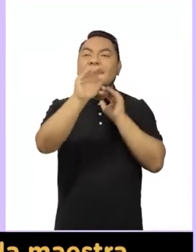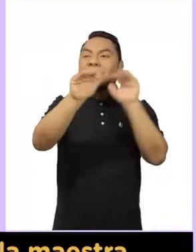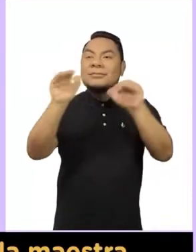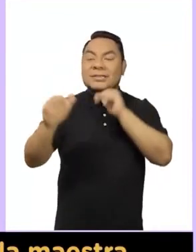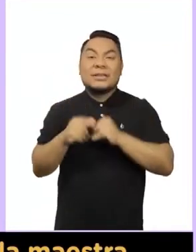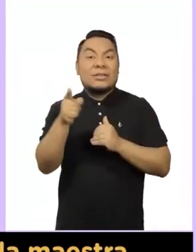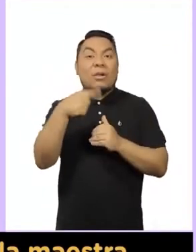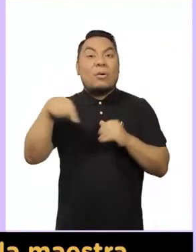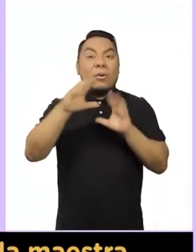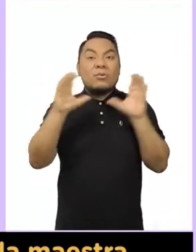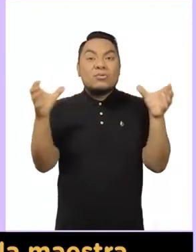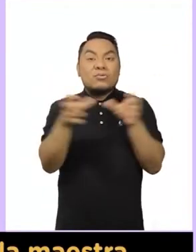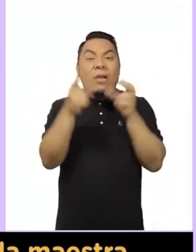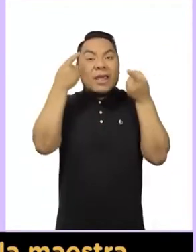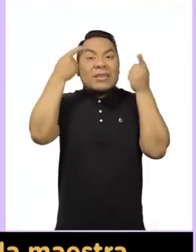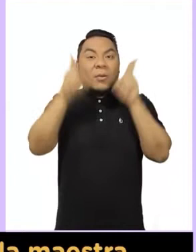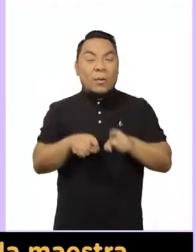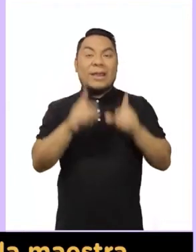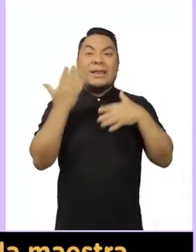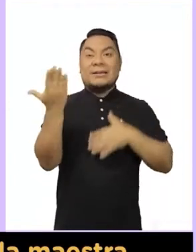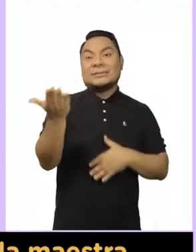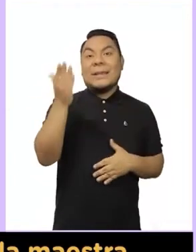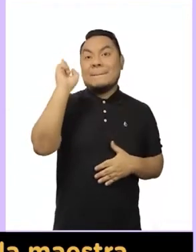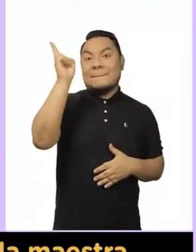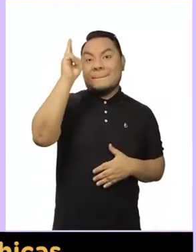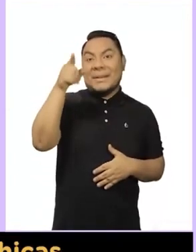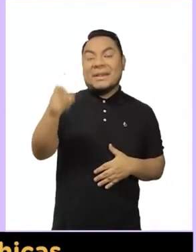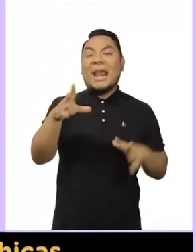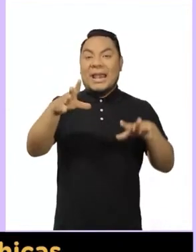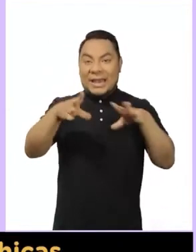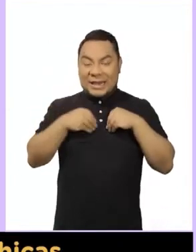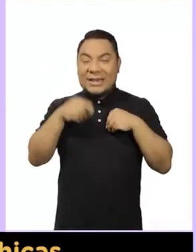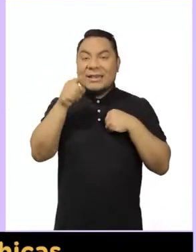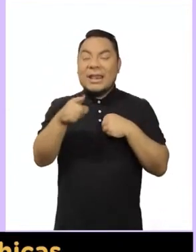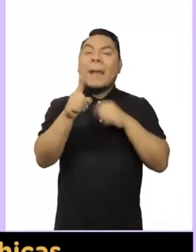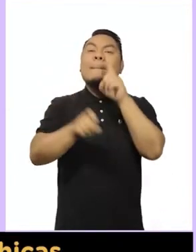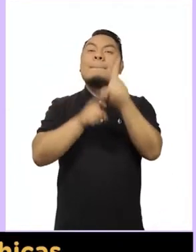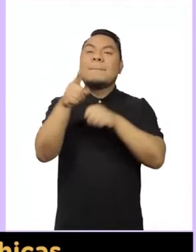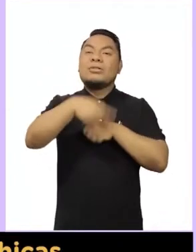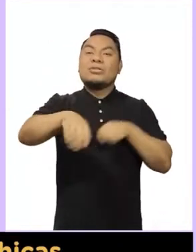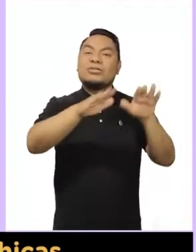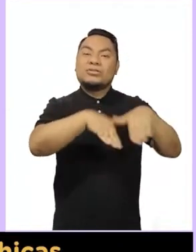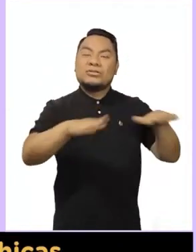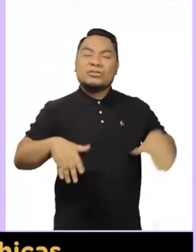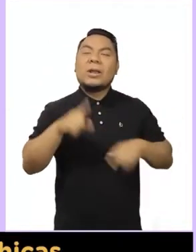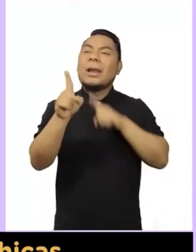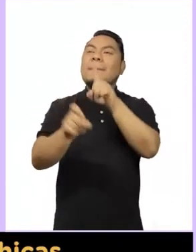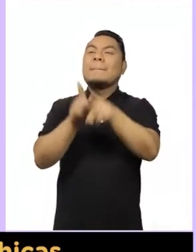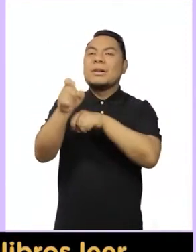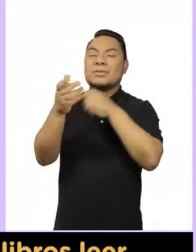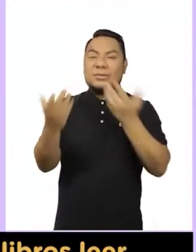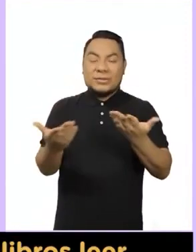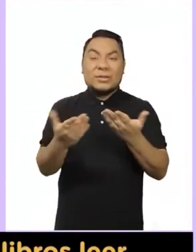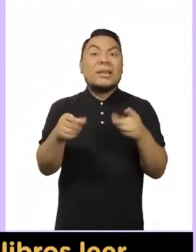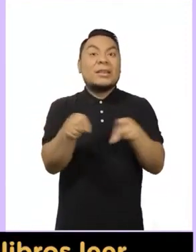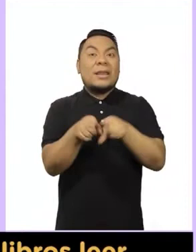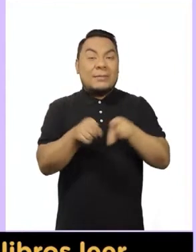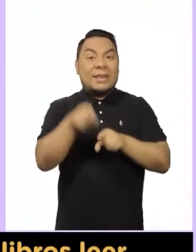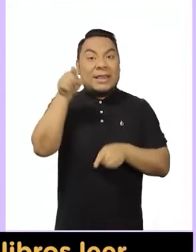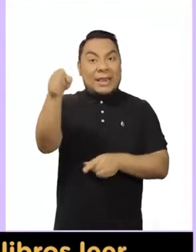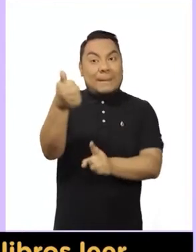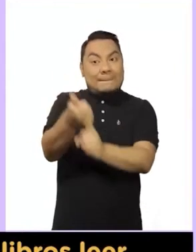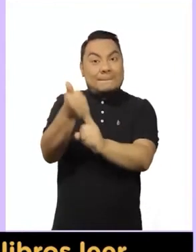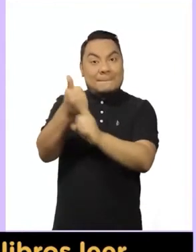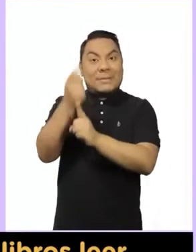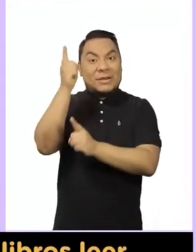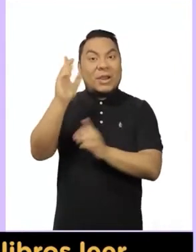familias, y juntos se pusieron de acuerdo para que la maestra recibiera preguntas de los chicos y chicas, y a la vez